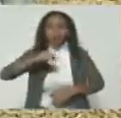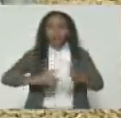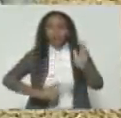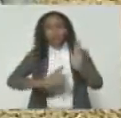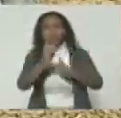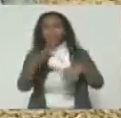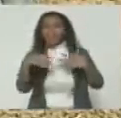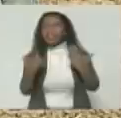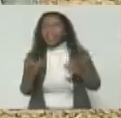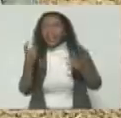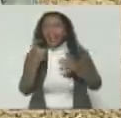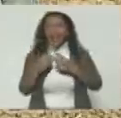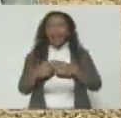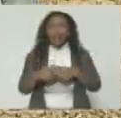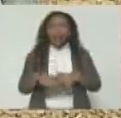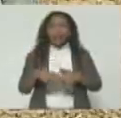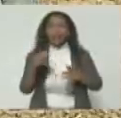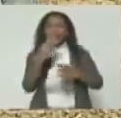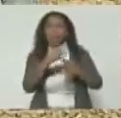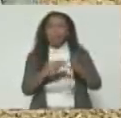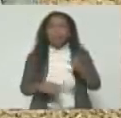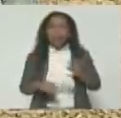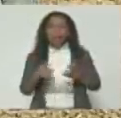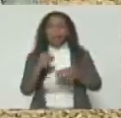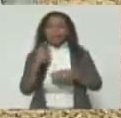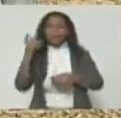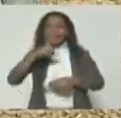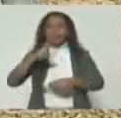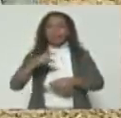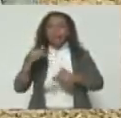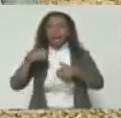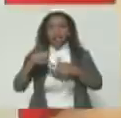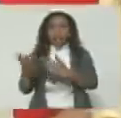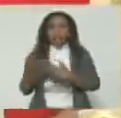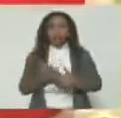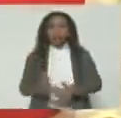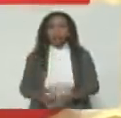¿Qué insumos ha recibido? ¿Qué maquinaria ha recibido?